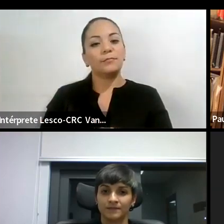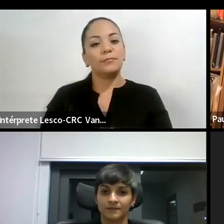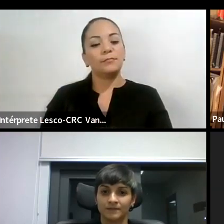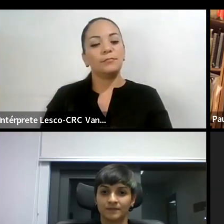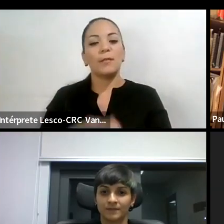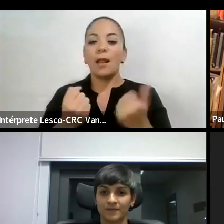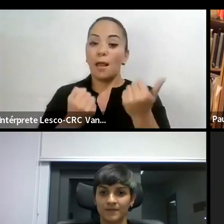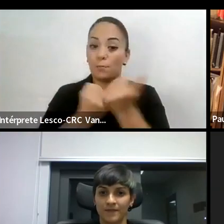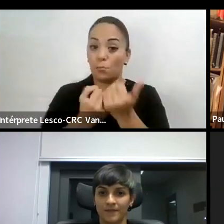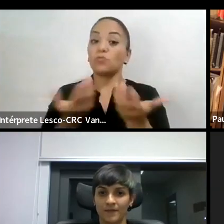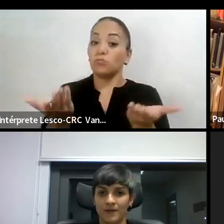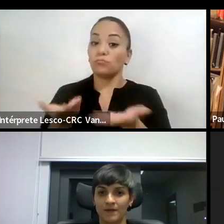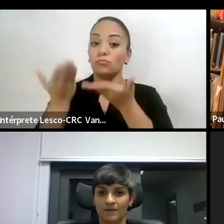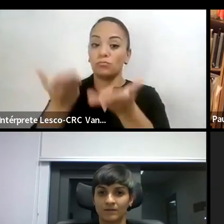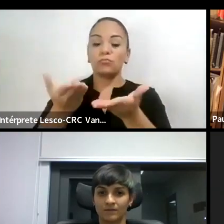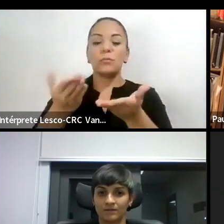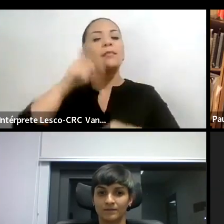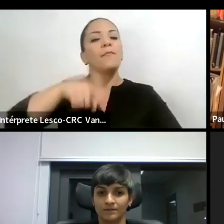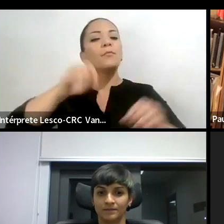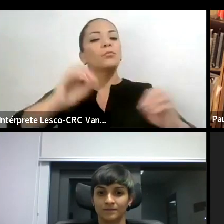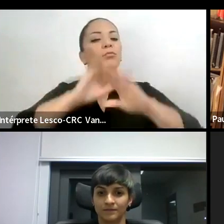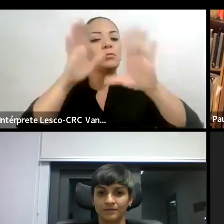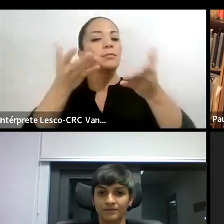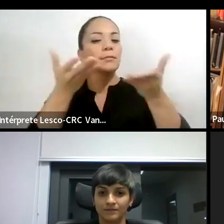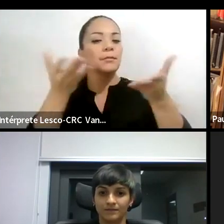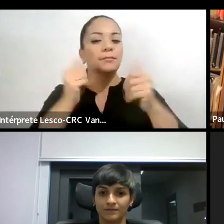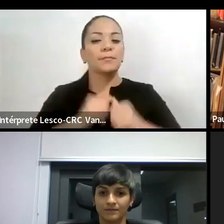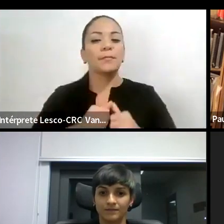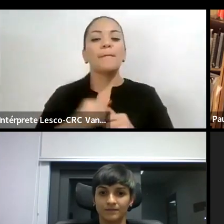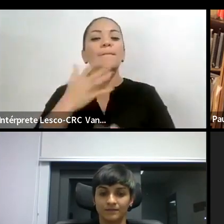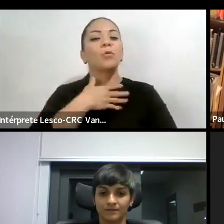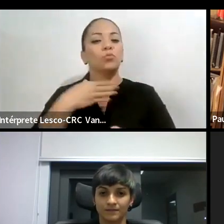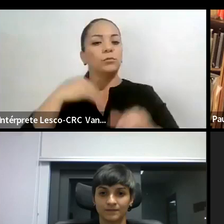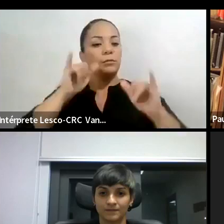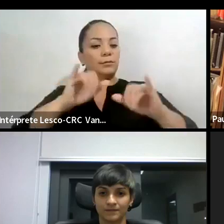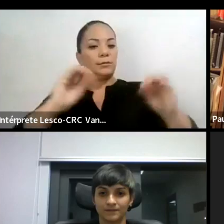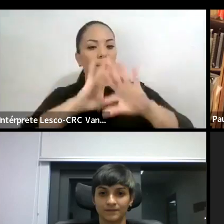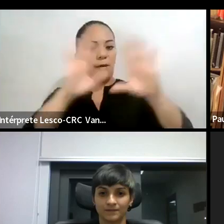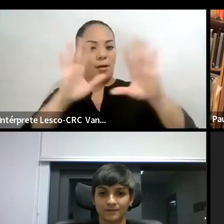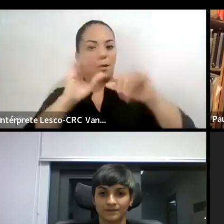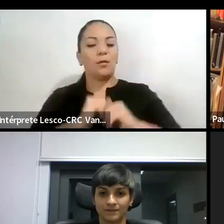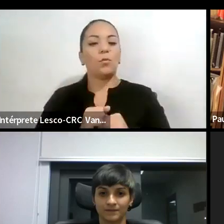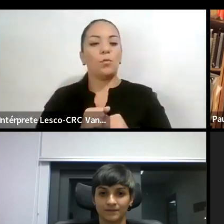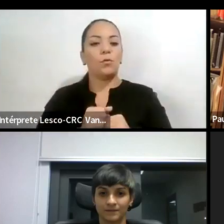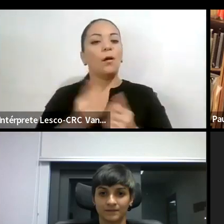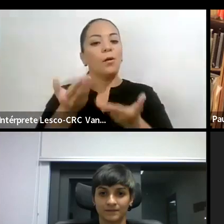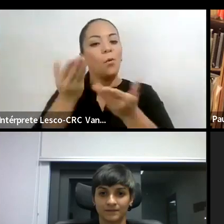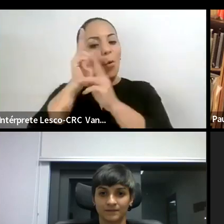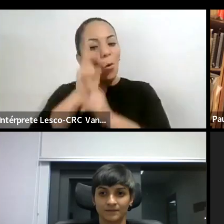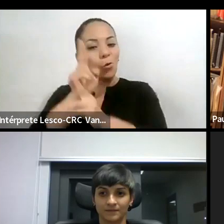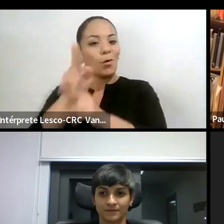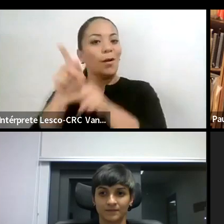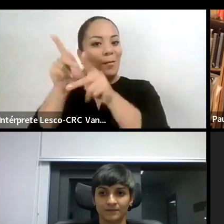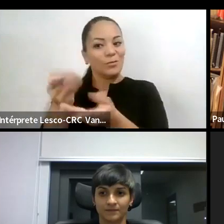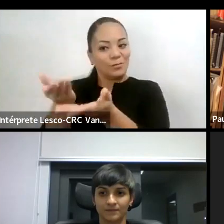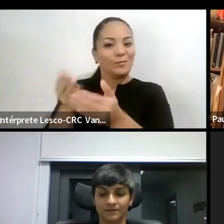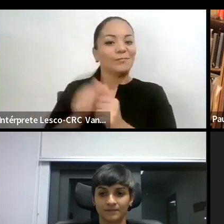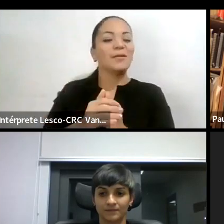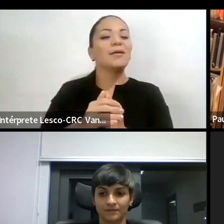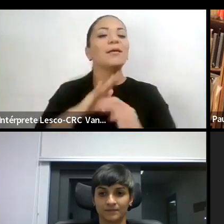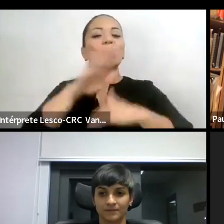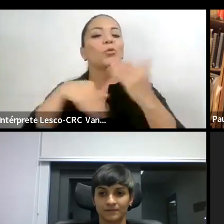se dio. Hay que clarificar que, y me gustaría dejar claro por aquello de darle honor a quien honor merece,